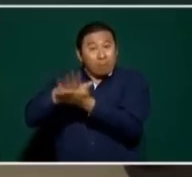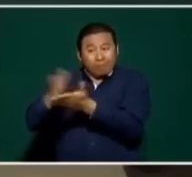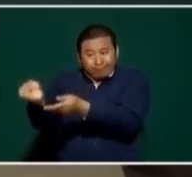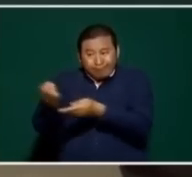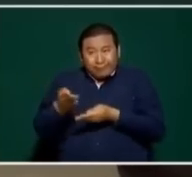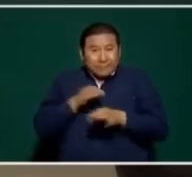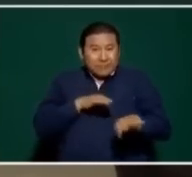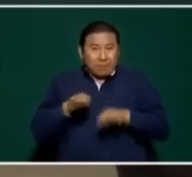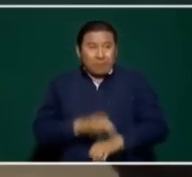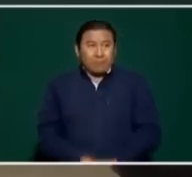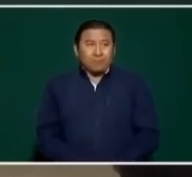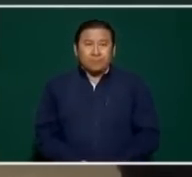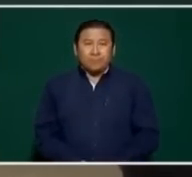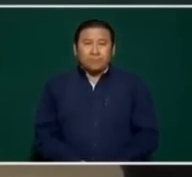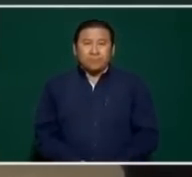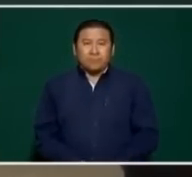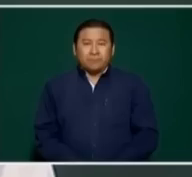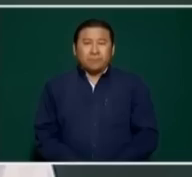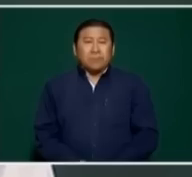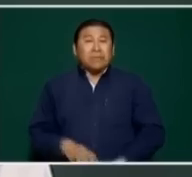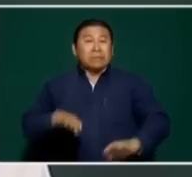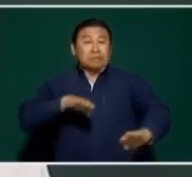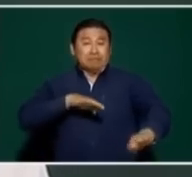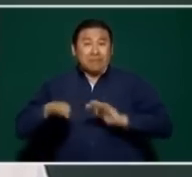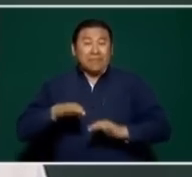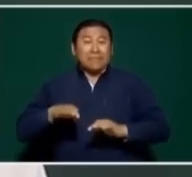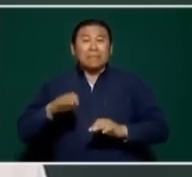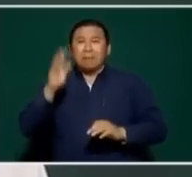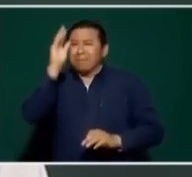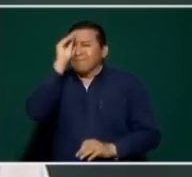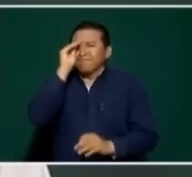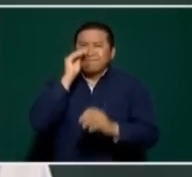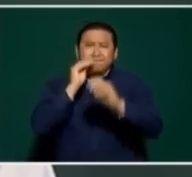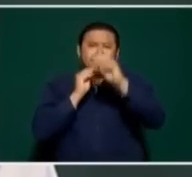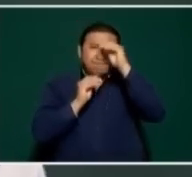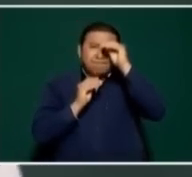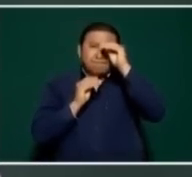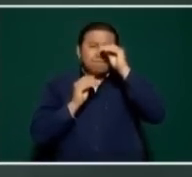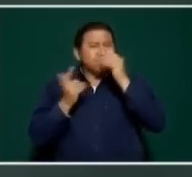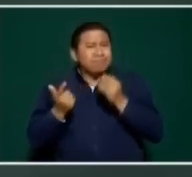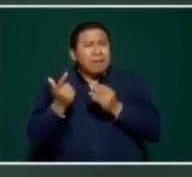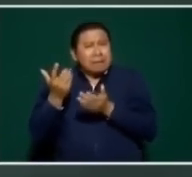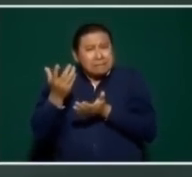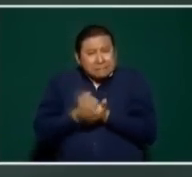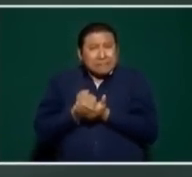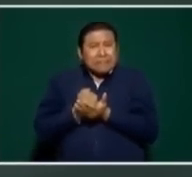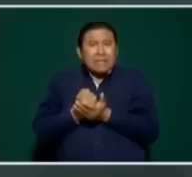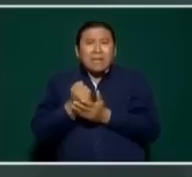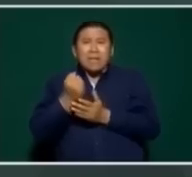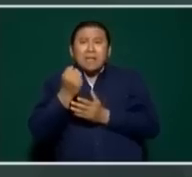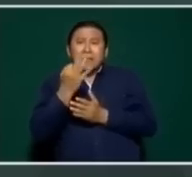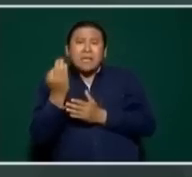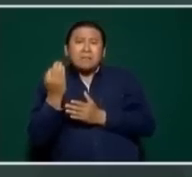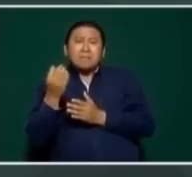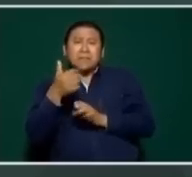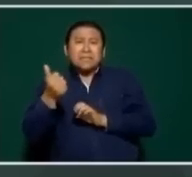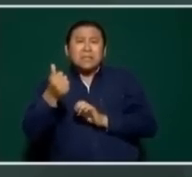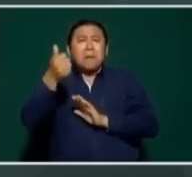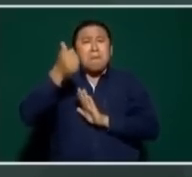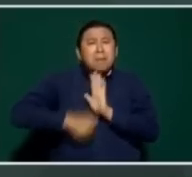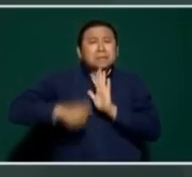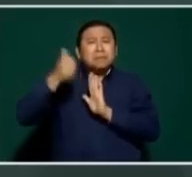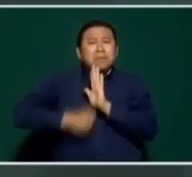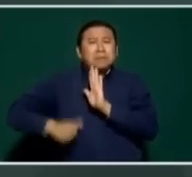contratados y van a trabajar de aprendices y van a ganar 3.600 pesos